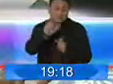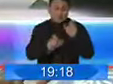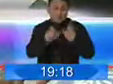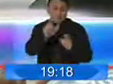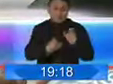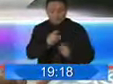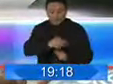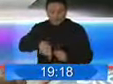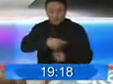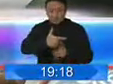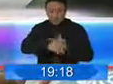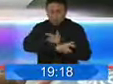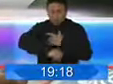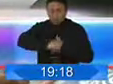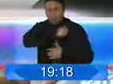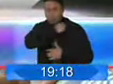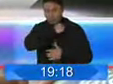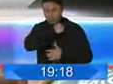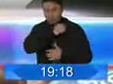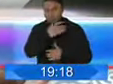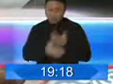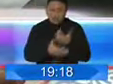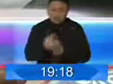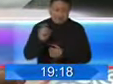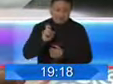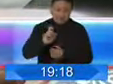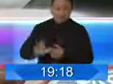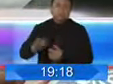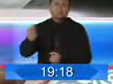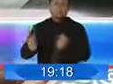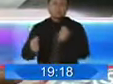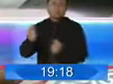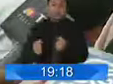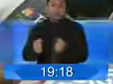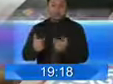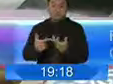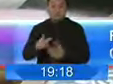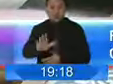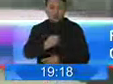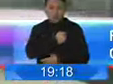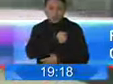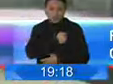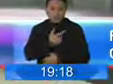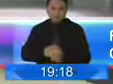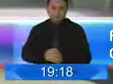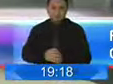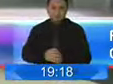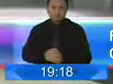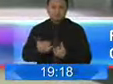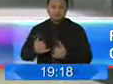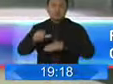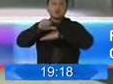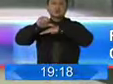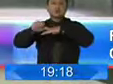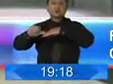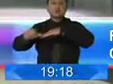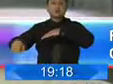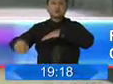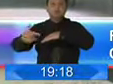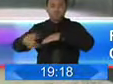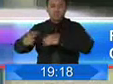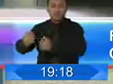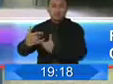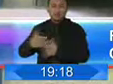o los delincuentes necesitar el vehículo para alguna actividad propia de ellos. El examen de autopsia reveló que la causa de muerte